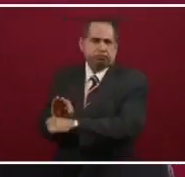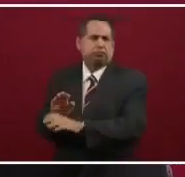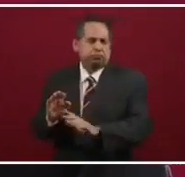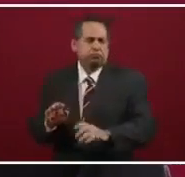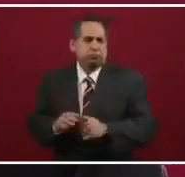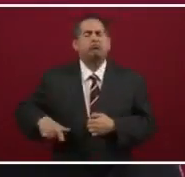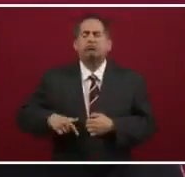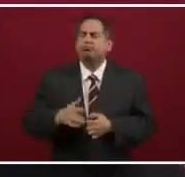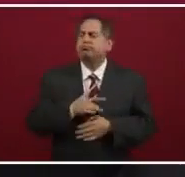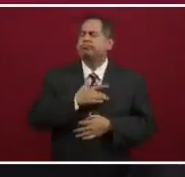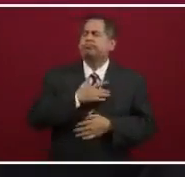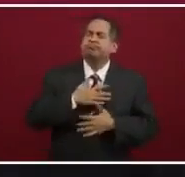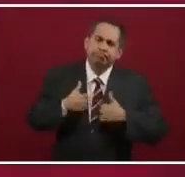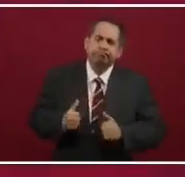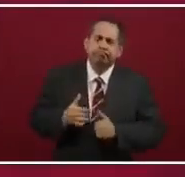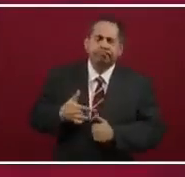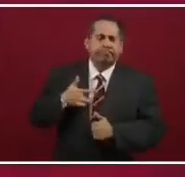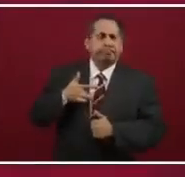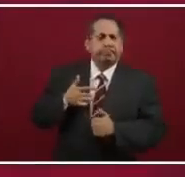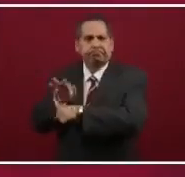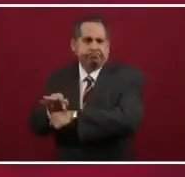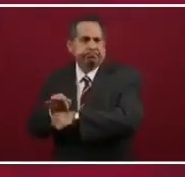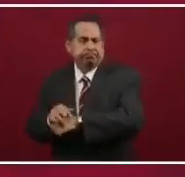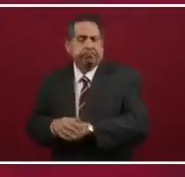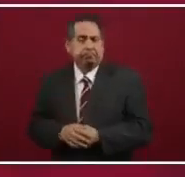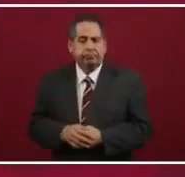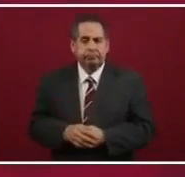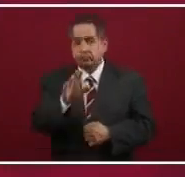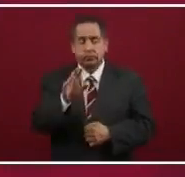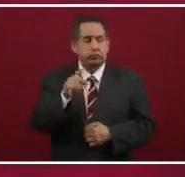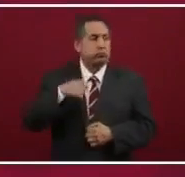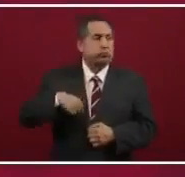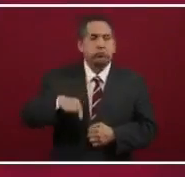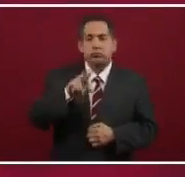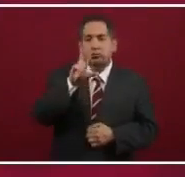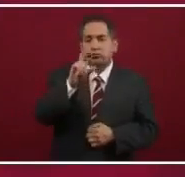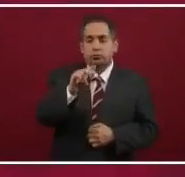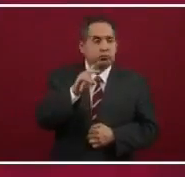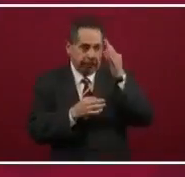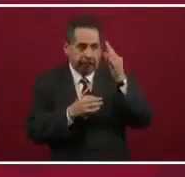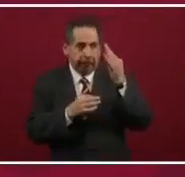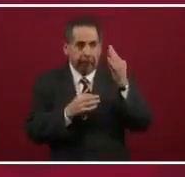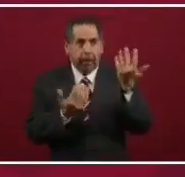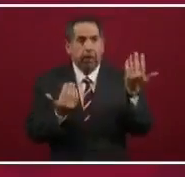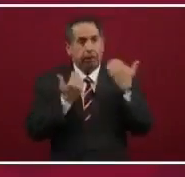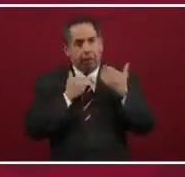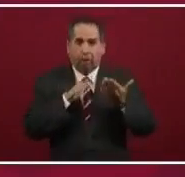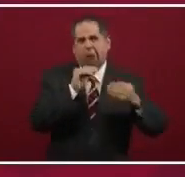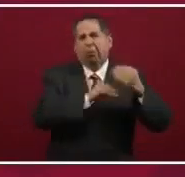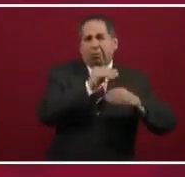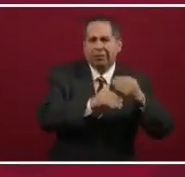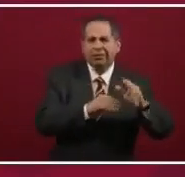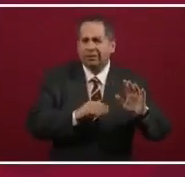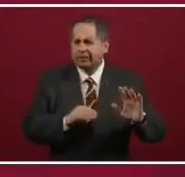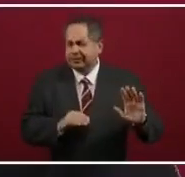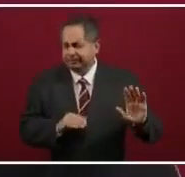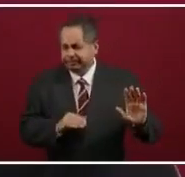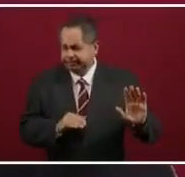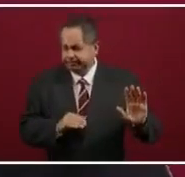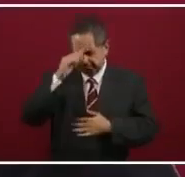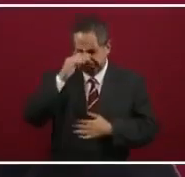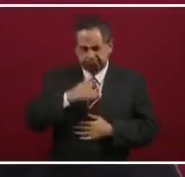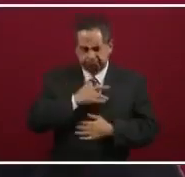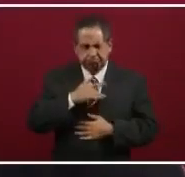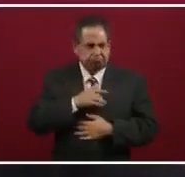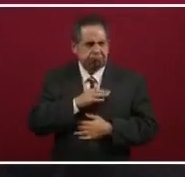gobierno humanista. No vamos a engancharnos en una confrontación. Nosotros pensamos que se puede llegar a un